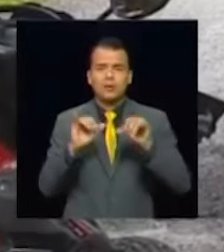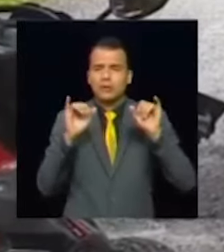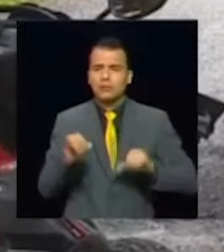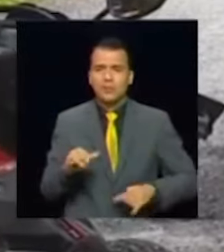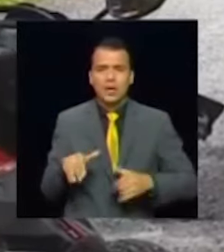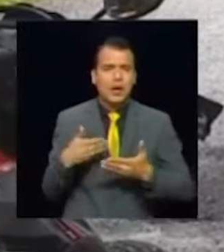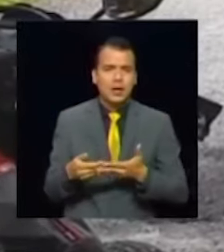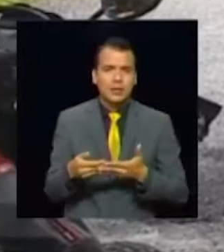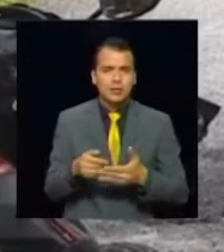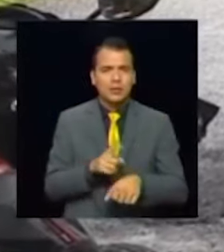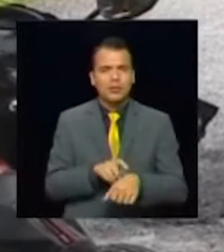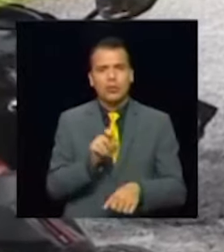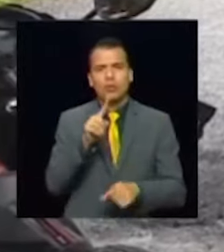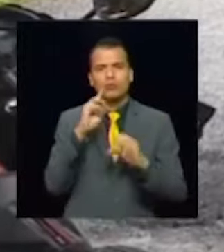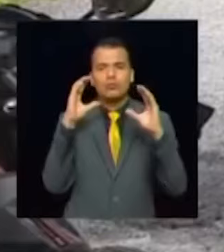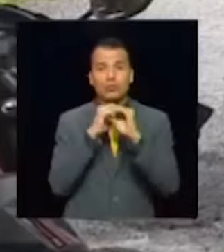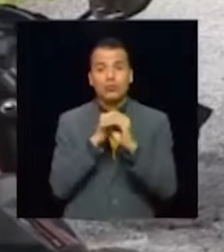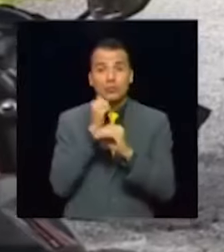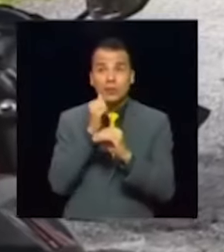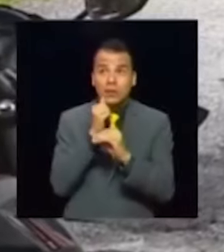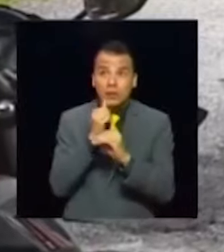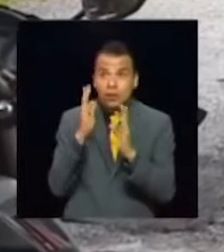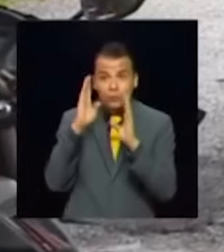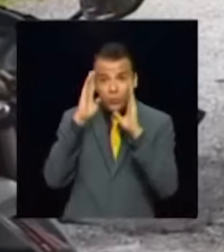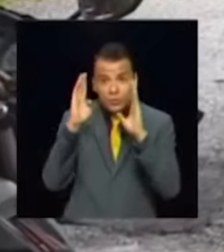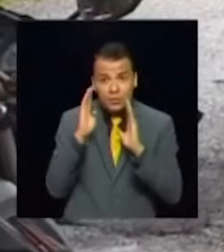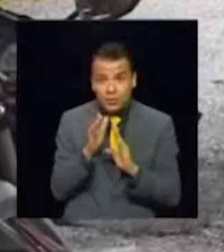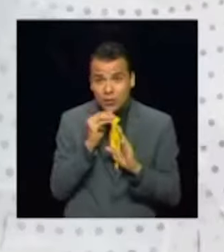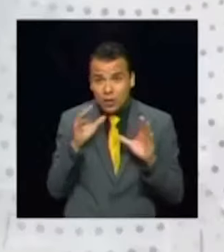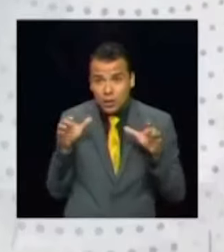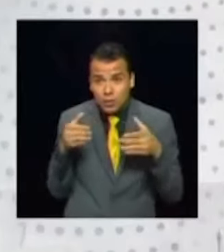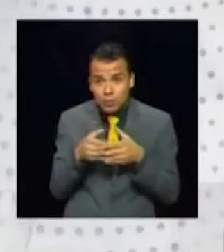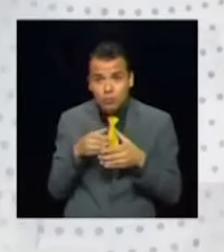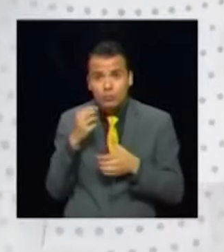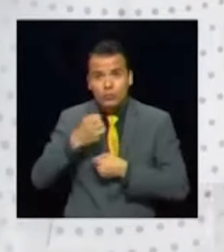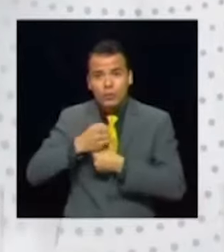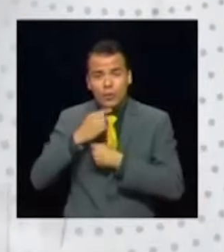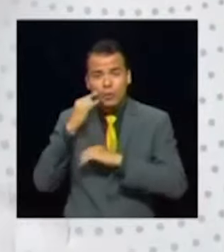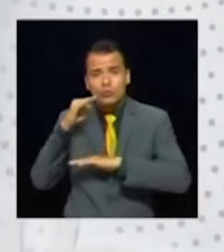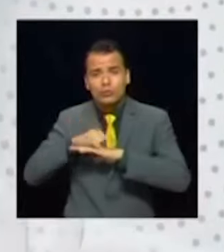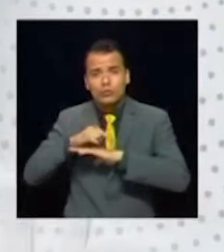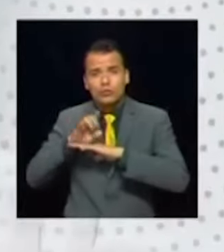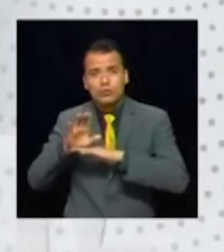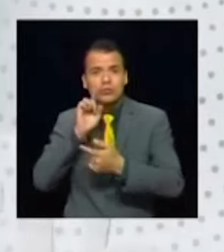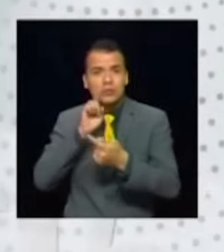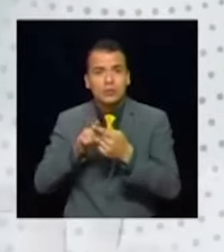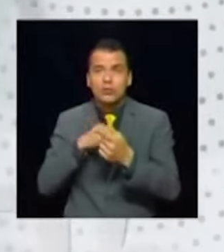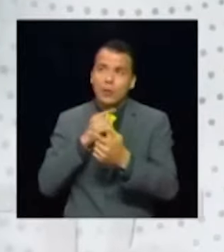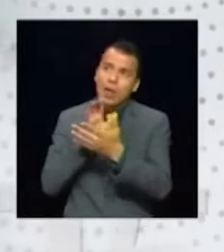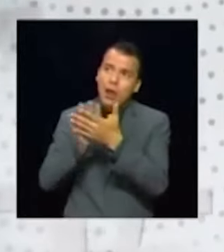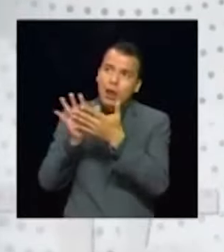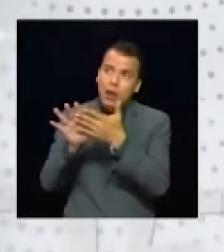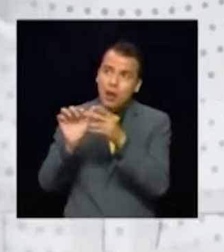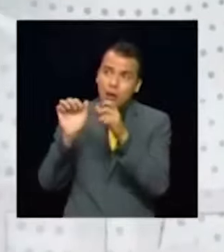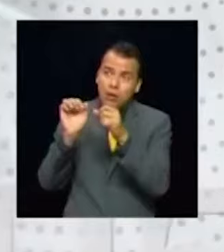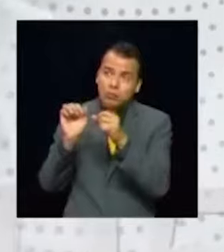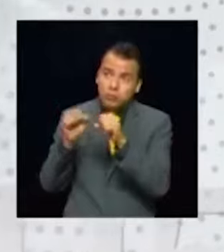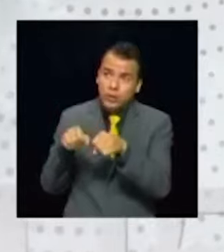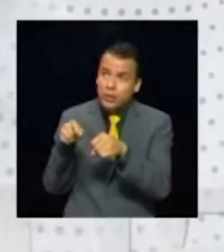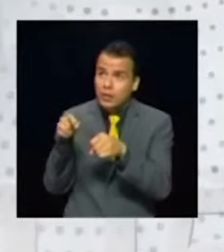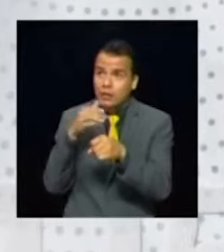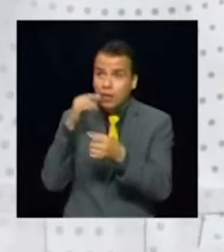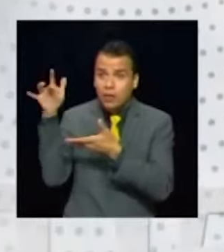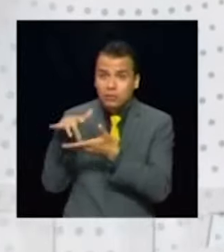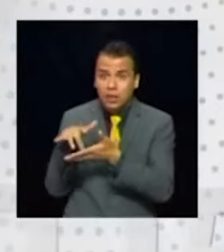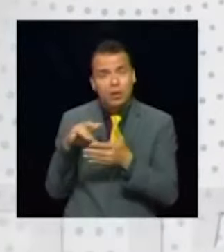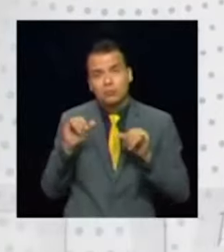bloqueo hasta las 11 de la noche y si mañana no se presenta el personal de la superintendencia para abordar sus preocupaciones, continuarán con la